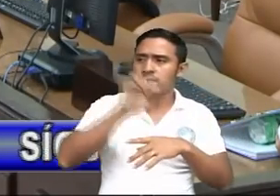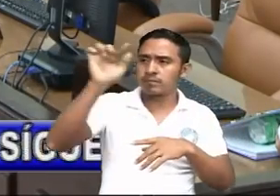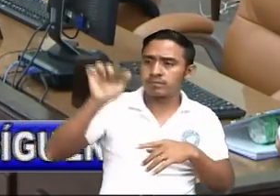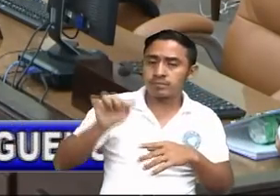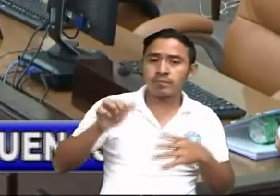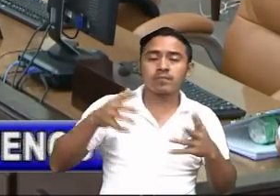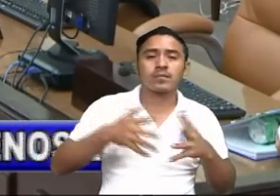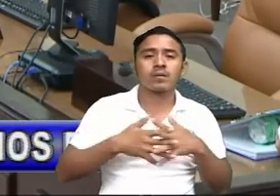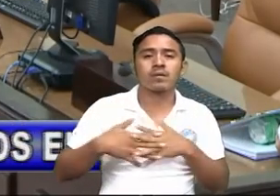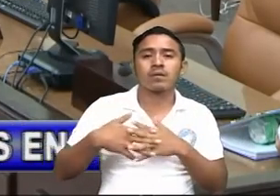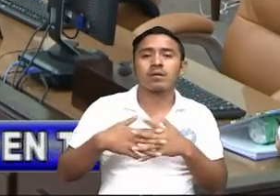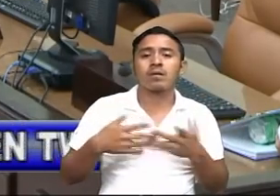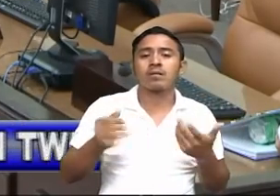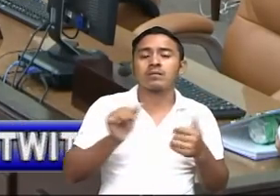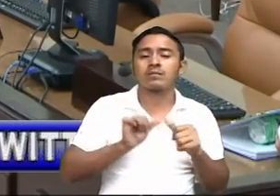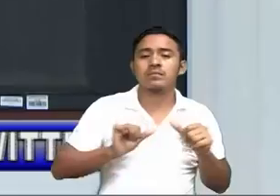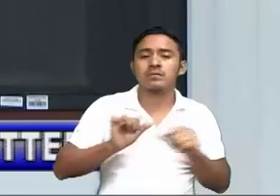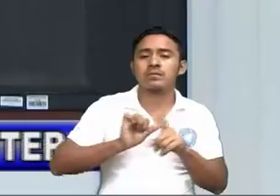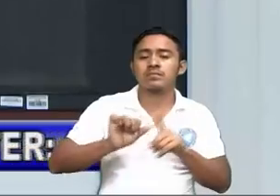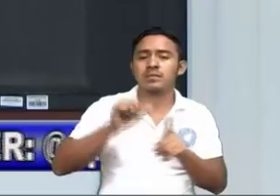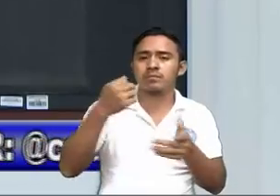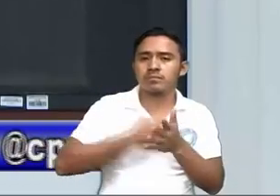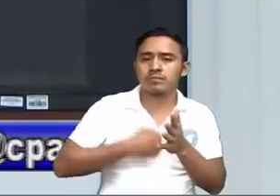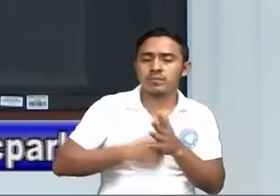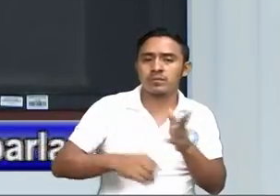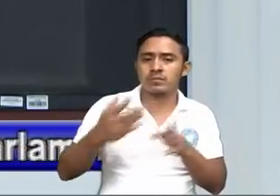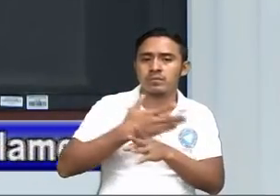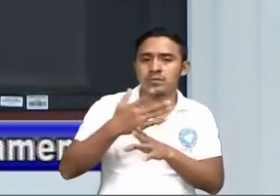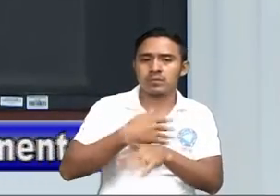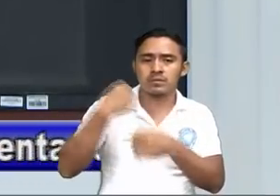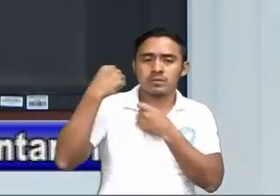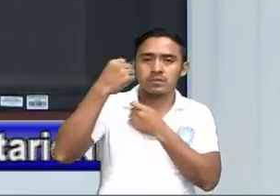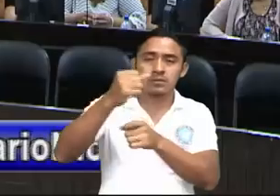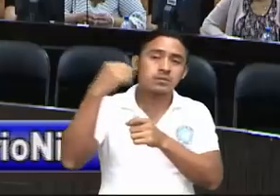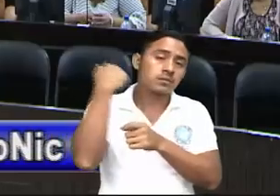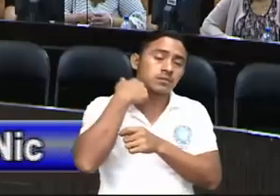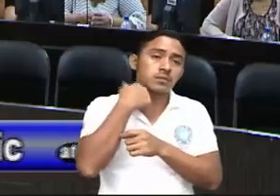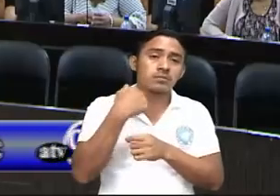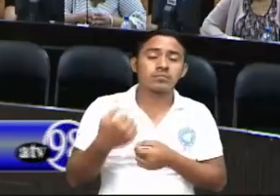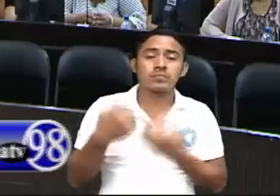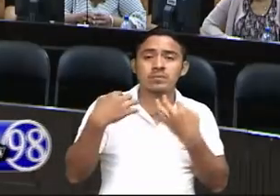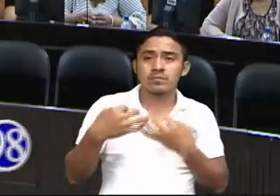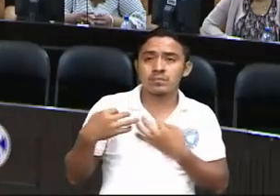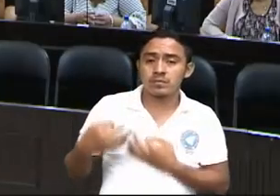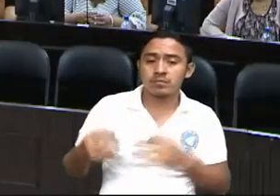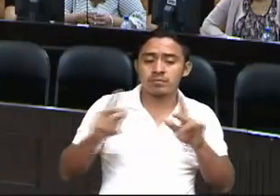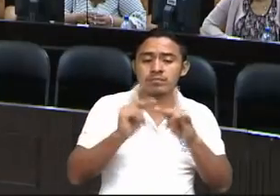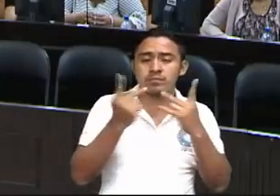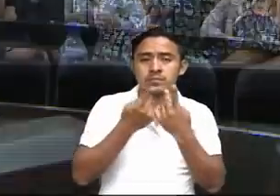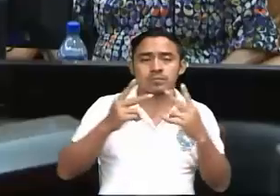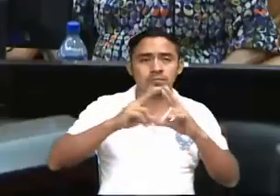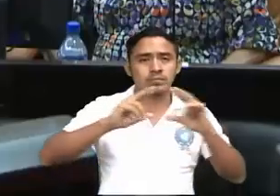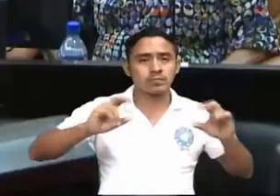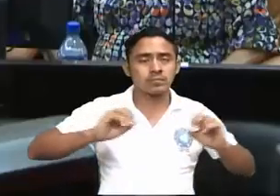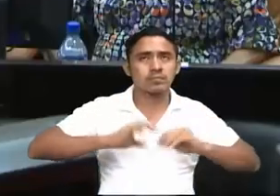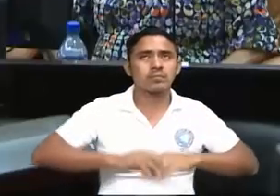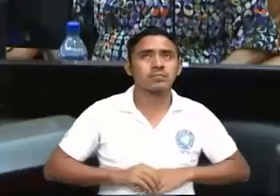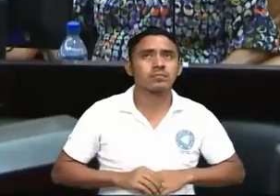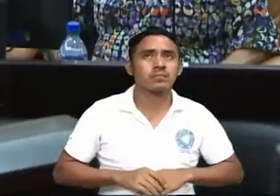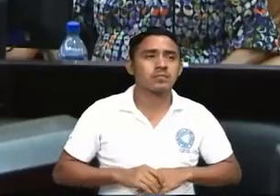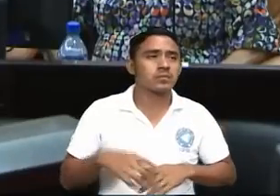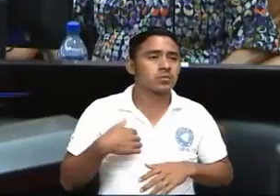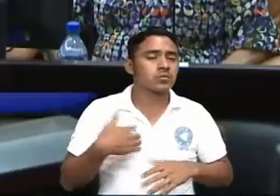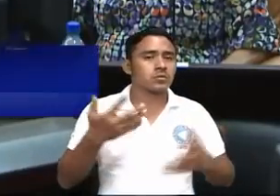el plenario del legislativo fue enfático en defender a los dirigentes que siempre han dado la cara por el pueblo nicaragüense. Quiero